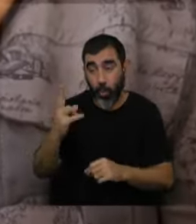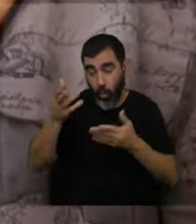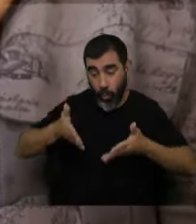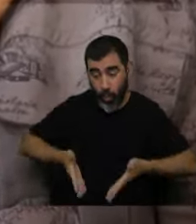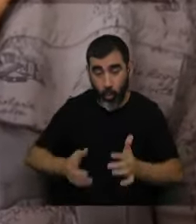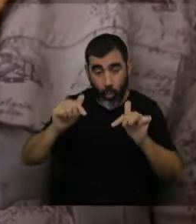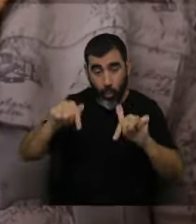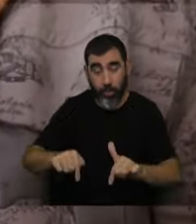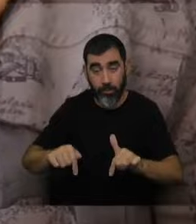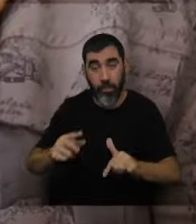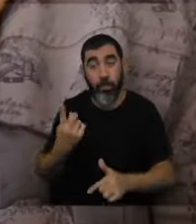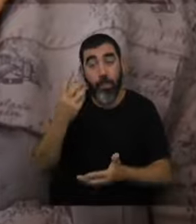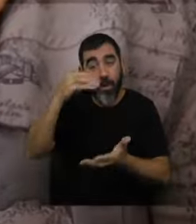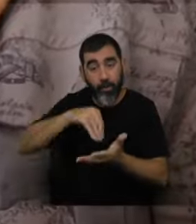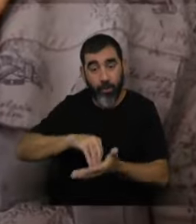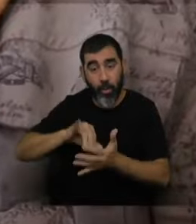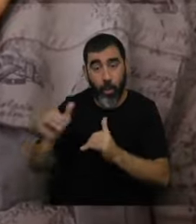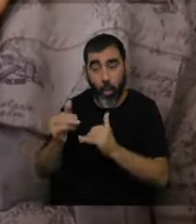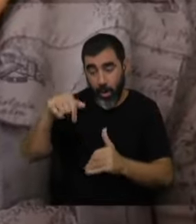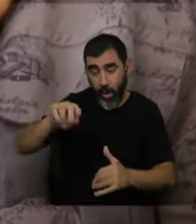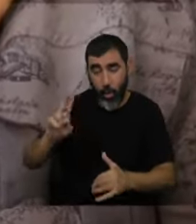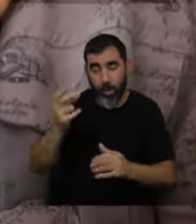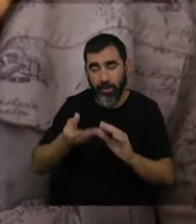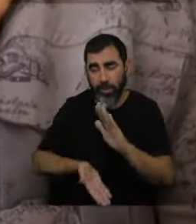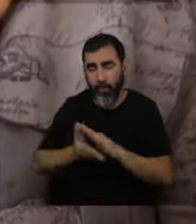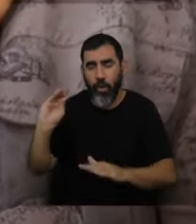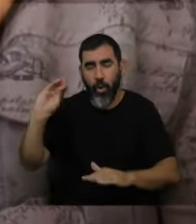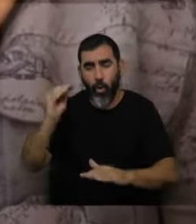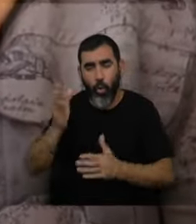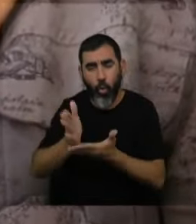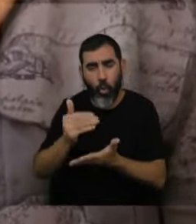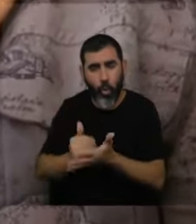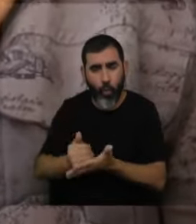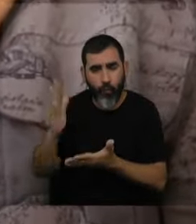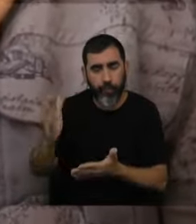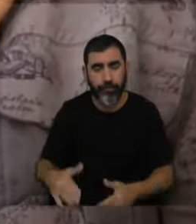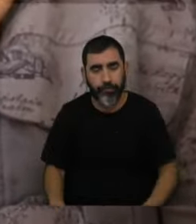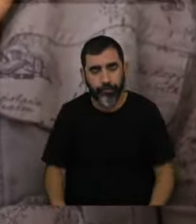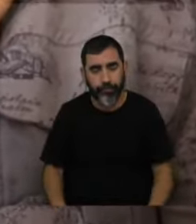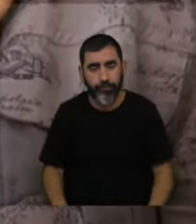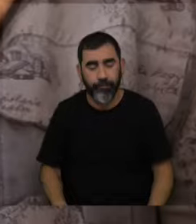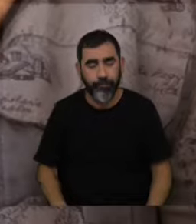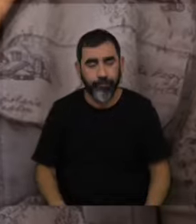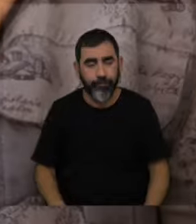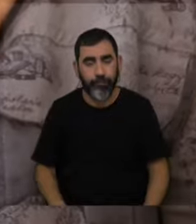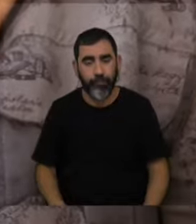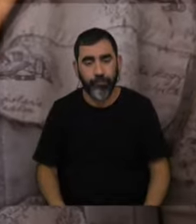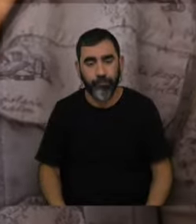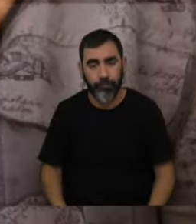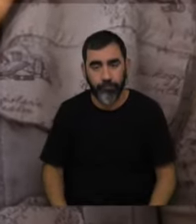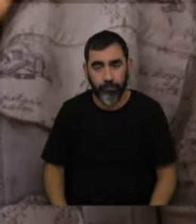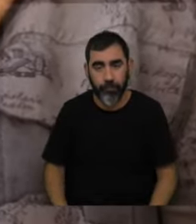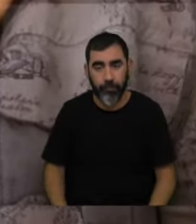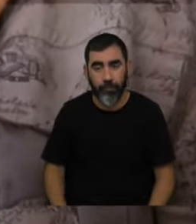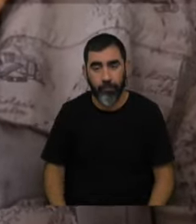O sea que es la primera vez que viene a jugar a su país porque se fue muy joven al exterior y evidentemente hay hay algo de de quererlo